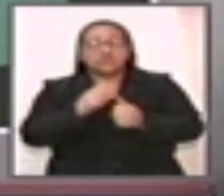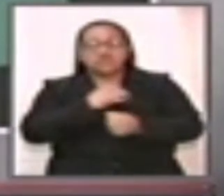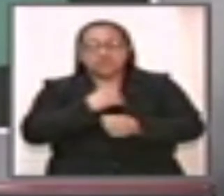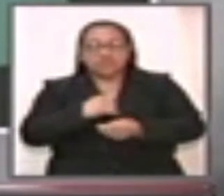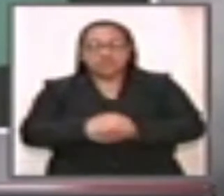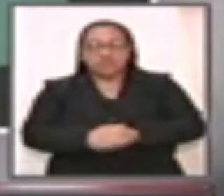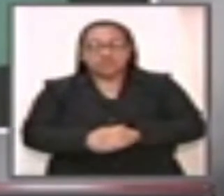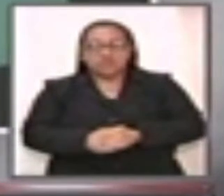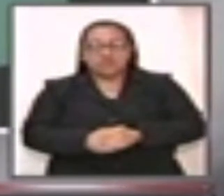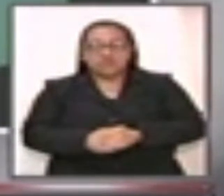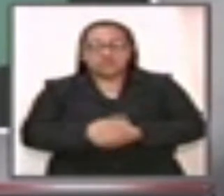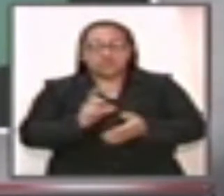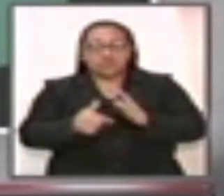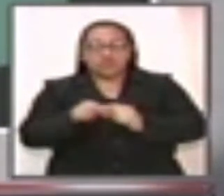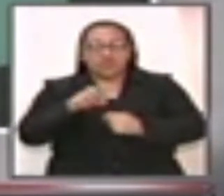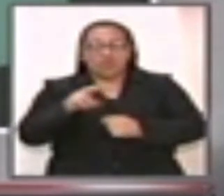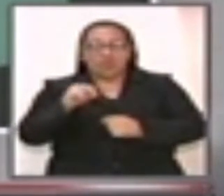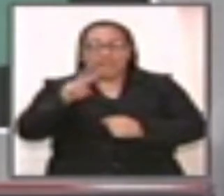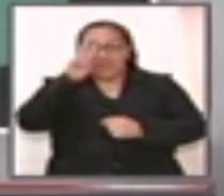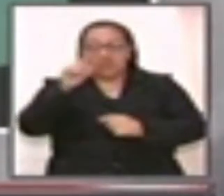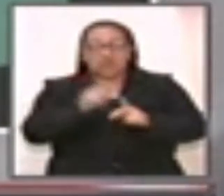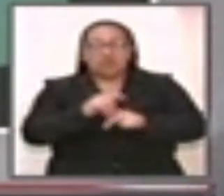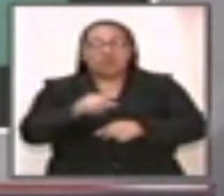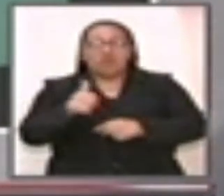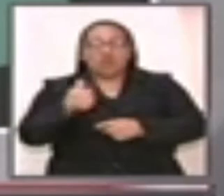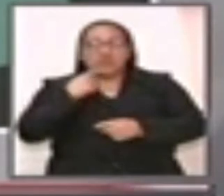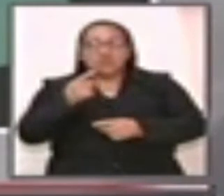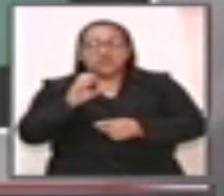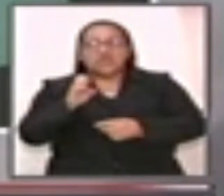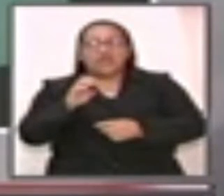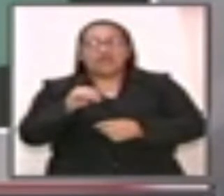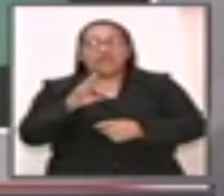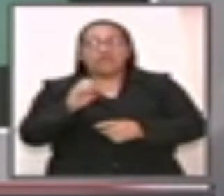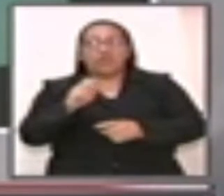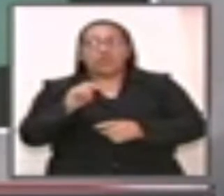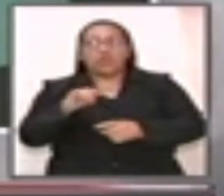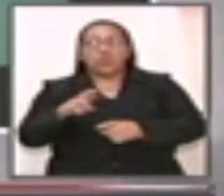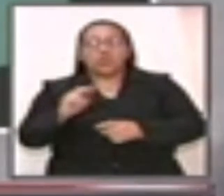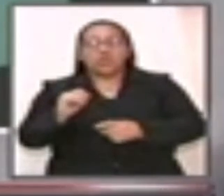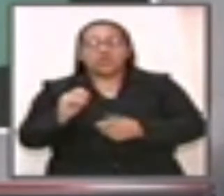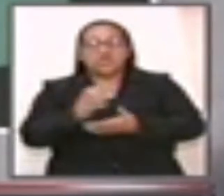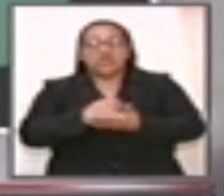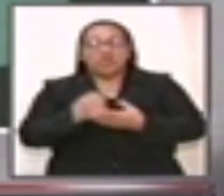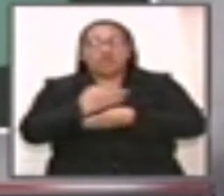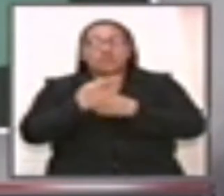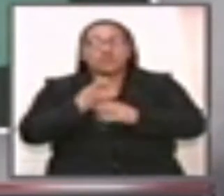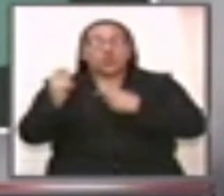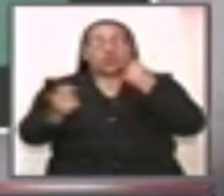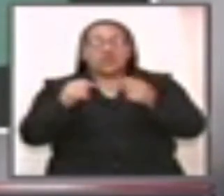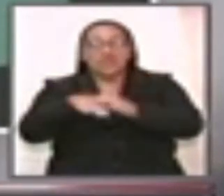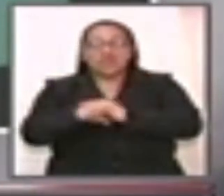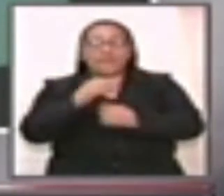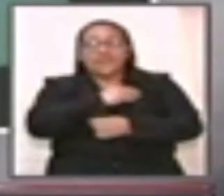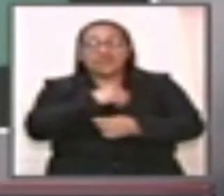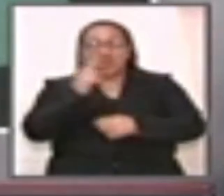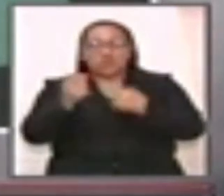propiamente dicho el ministerio, luego está PROMPERÚ y en tercer lugar está CENFOTUR, el Centro Nacional de Formación Turística. En el pliego